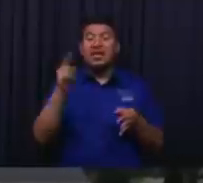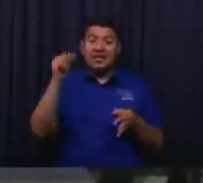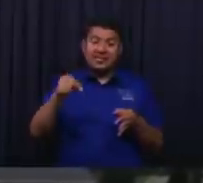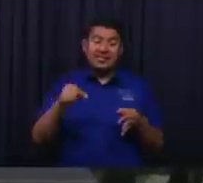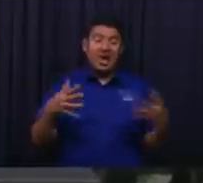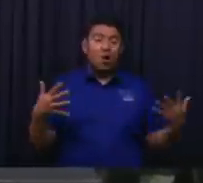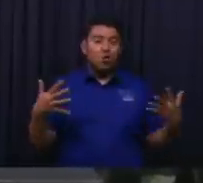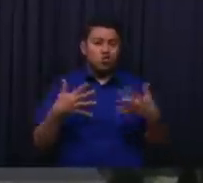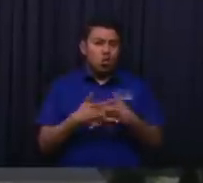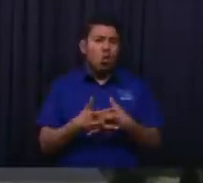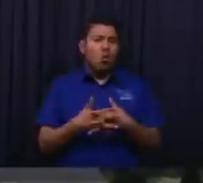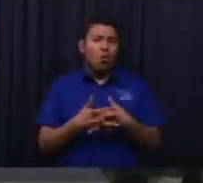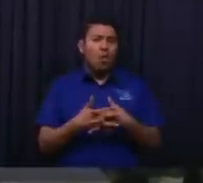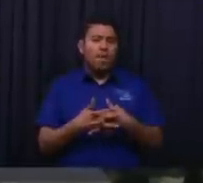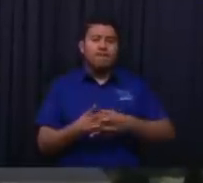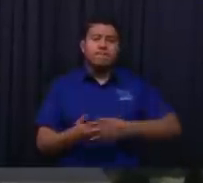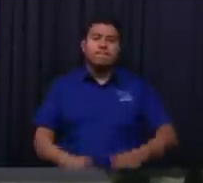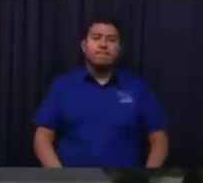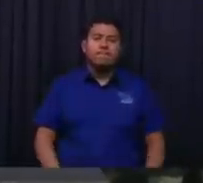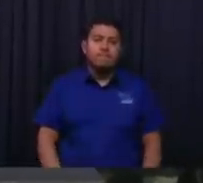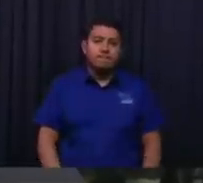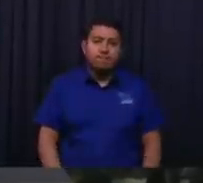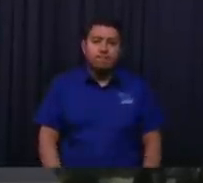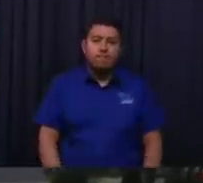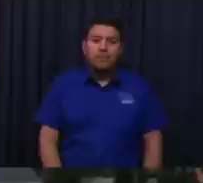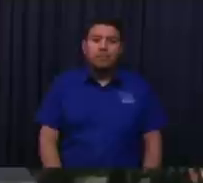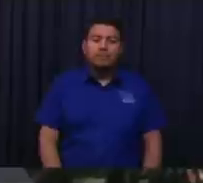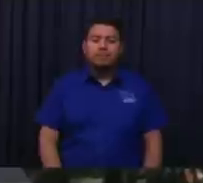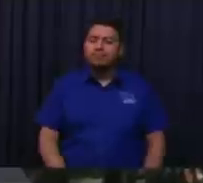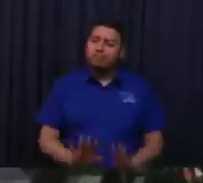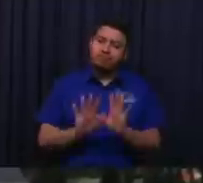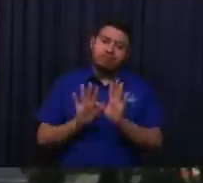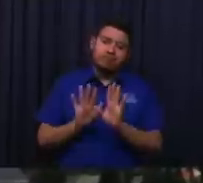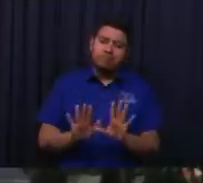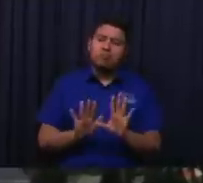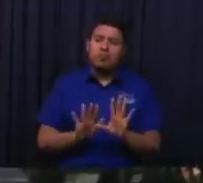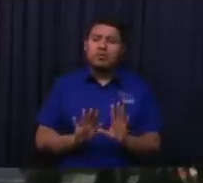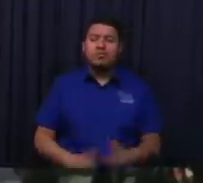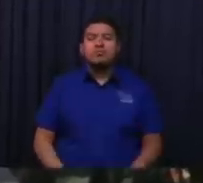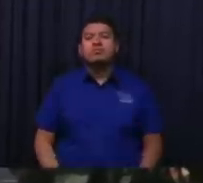Vaya, pues se lo voy a poner de otra manera, porque veo que no, o no sé si veo.